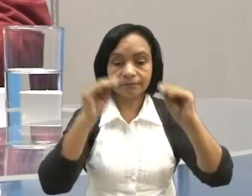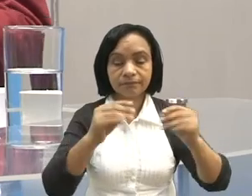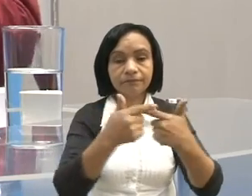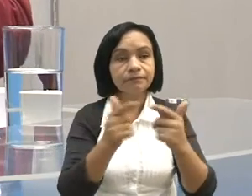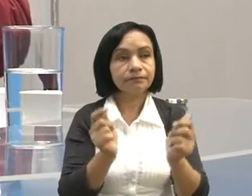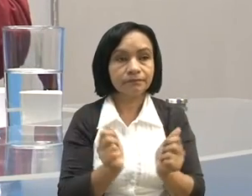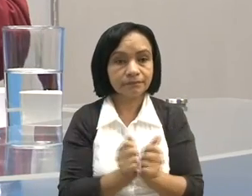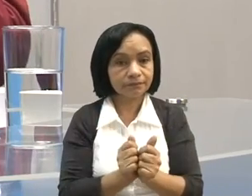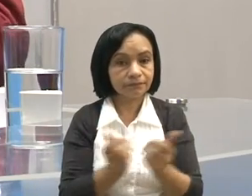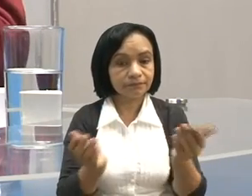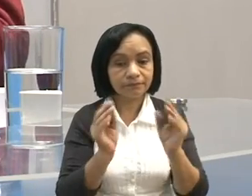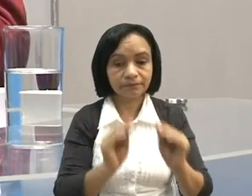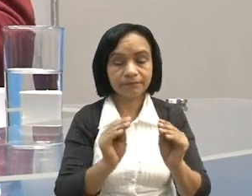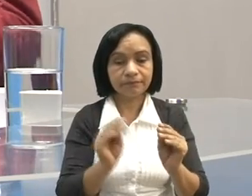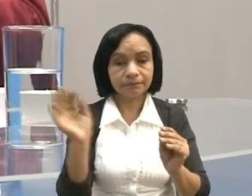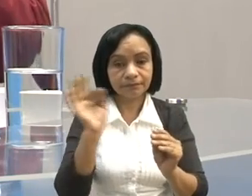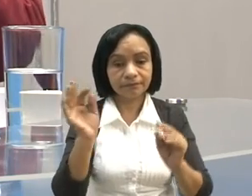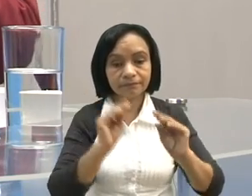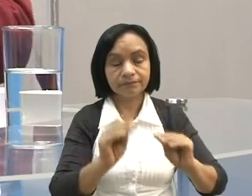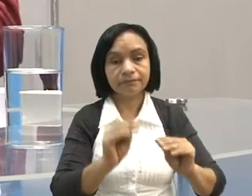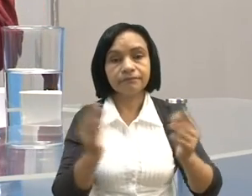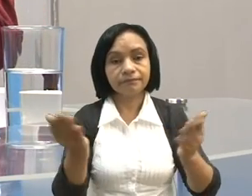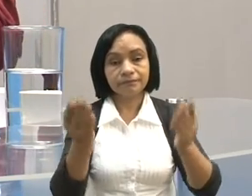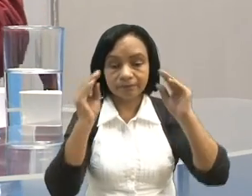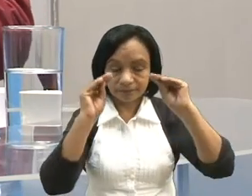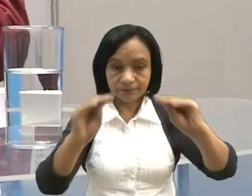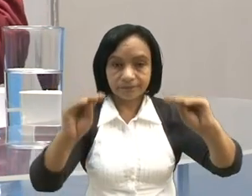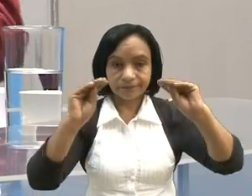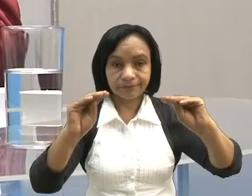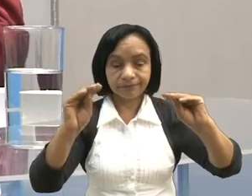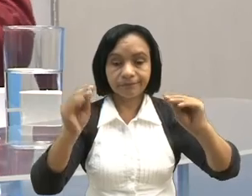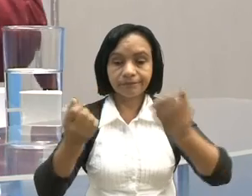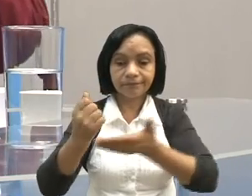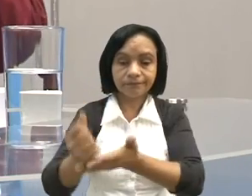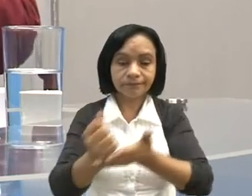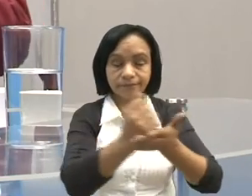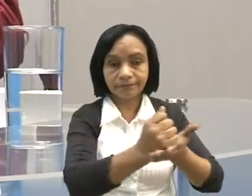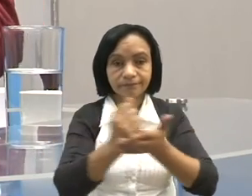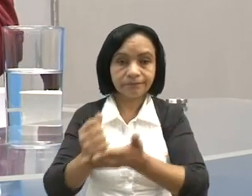colectivo, de cómo hacer una educación en formación, de cómo hacer una educación de solidaria,